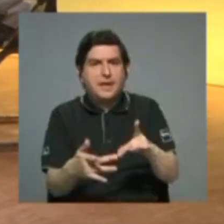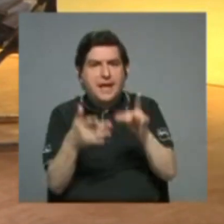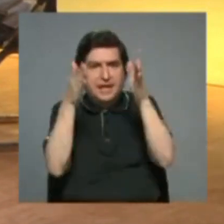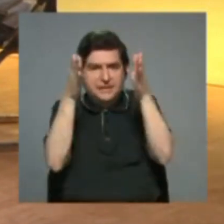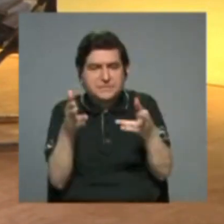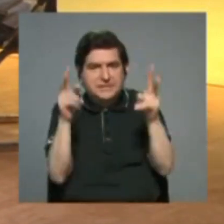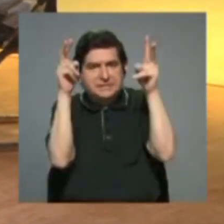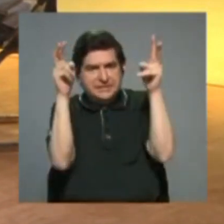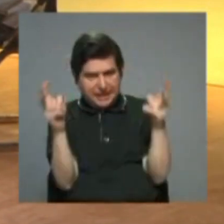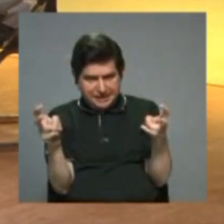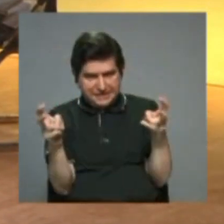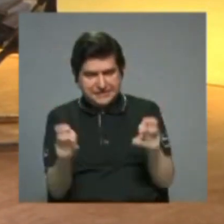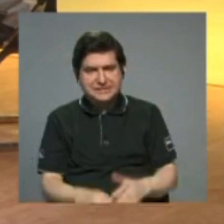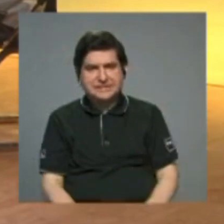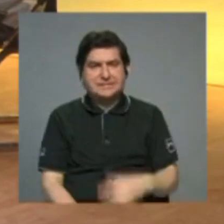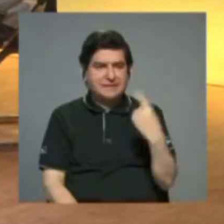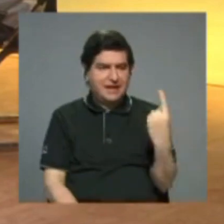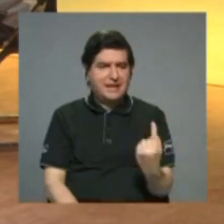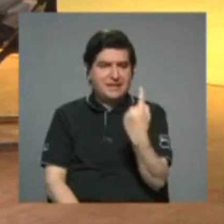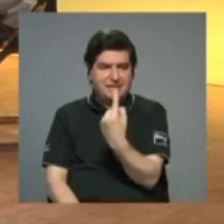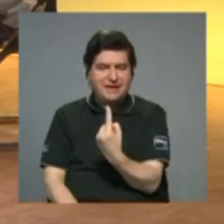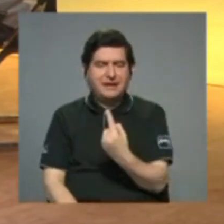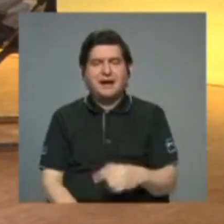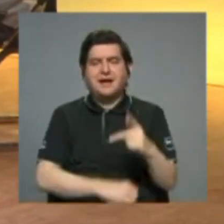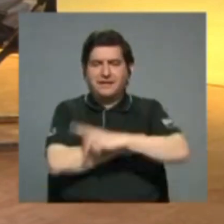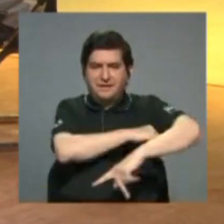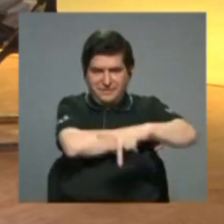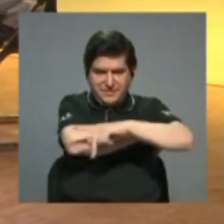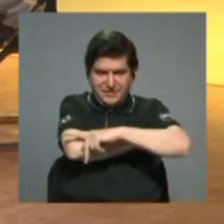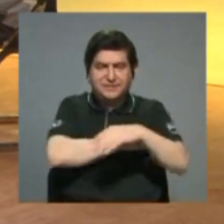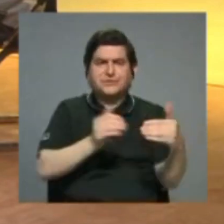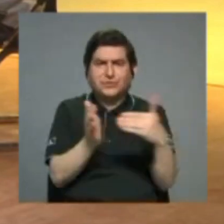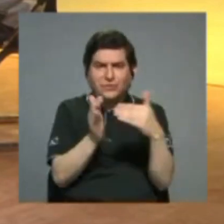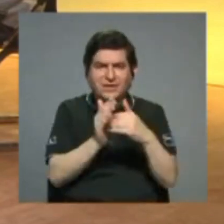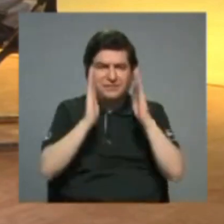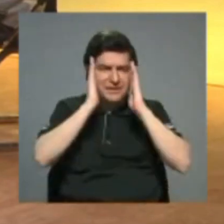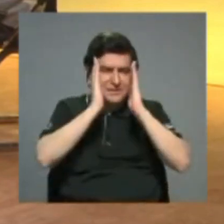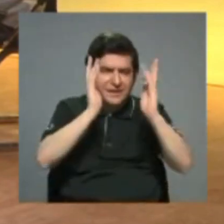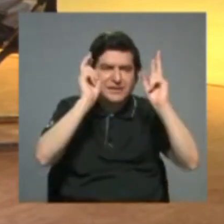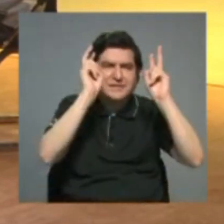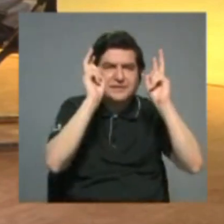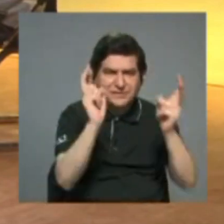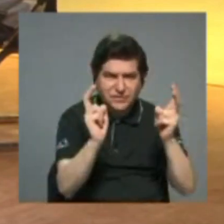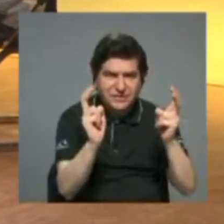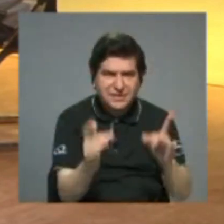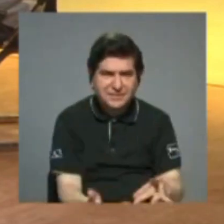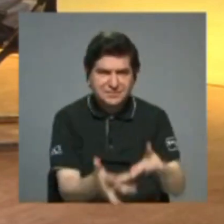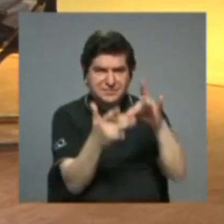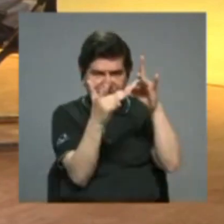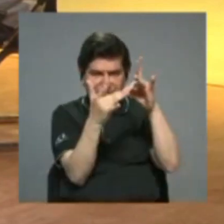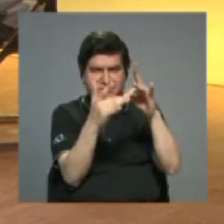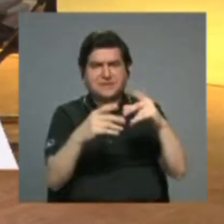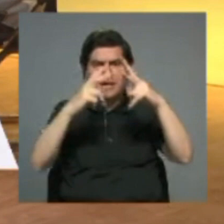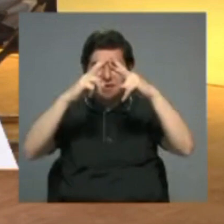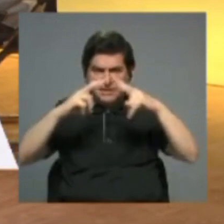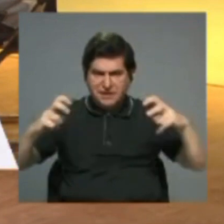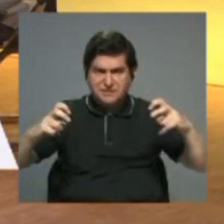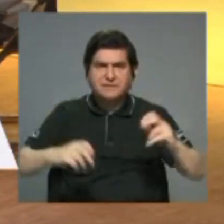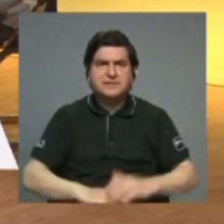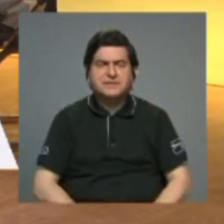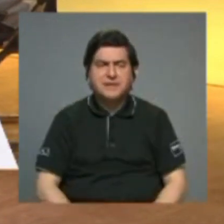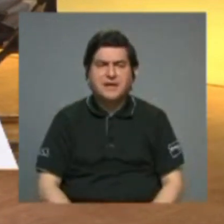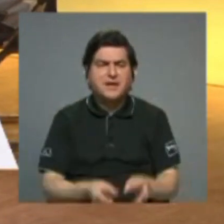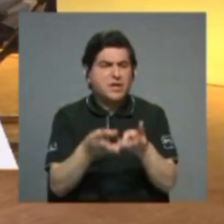en el tema de cada uno de estos 3 países. Entonces, otra vez es abordar un tema particular y ver cómo se ve, cómo